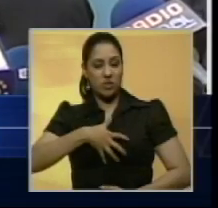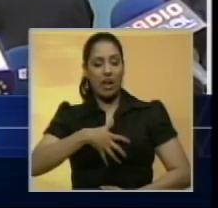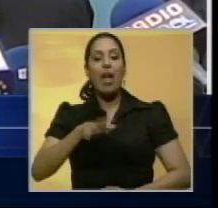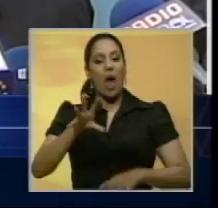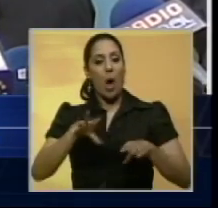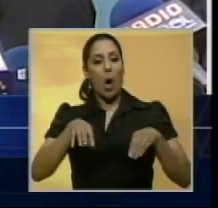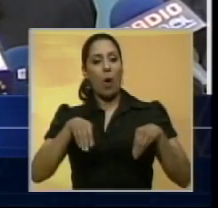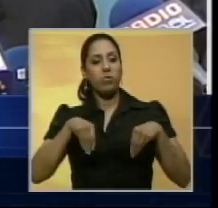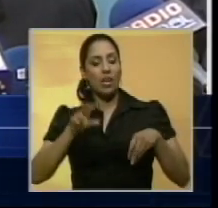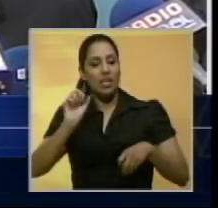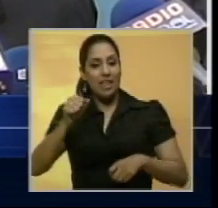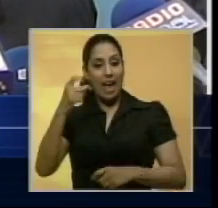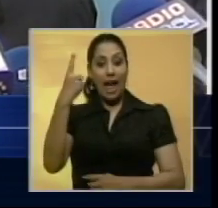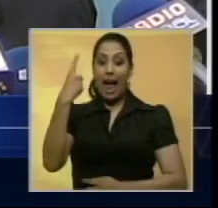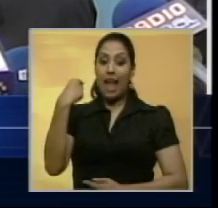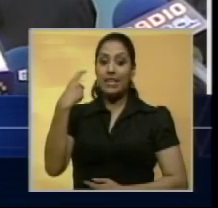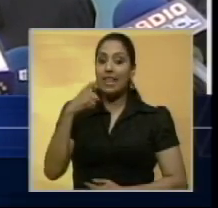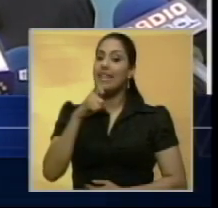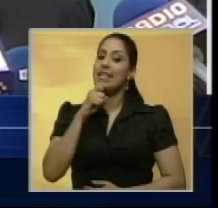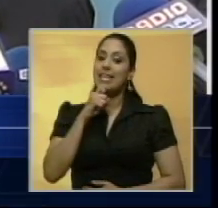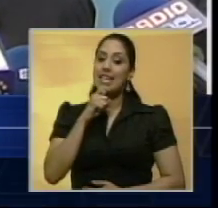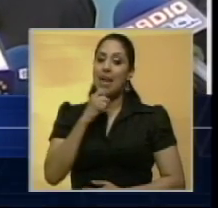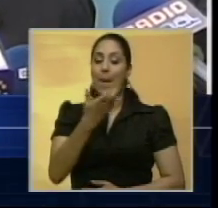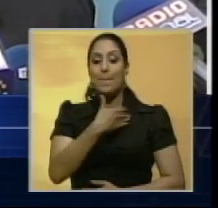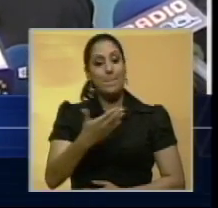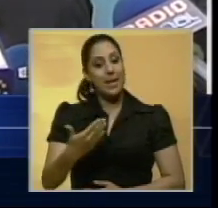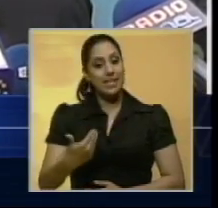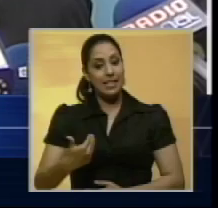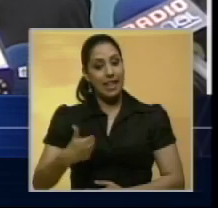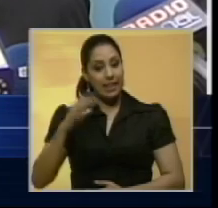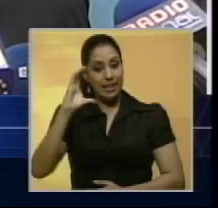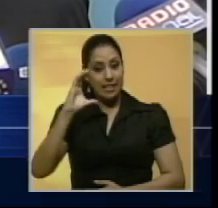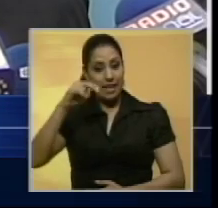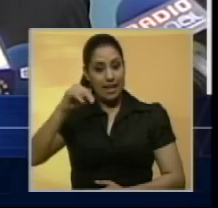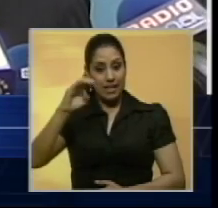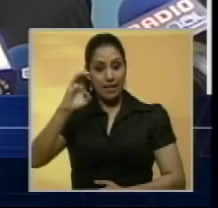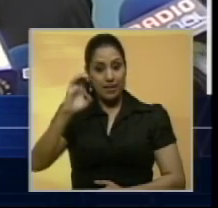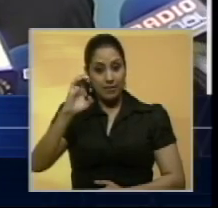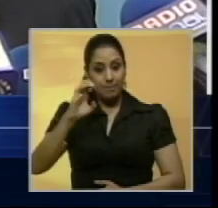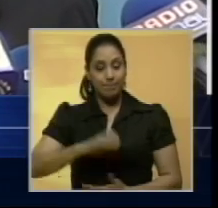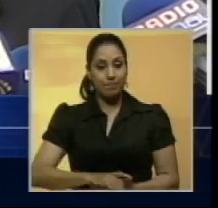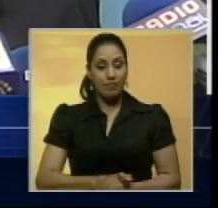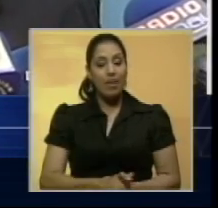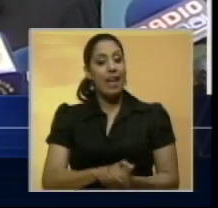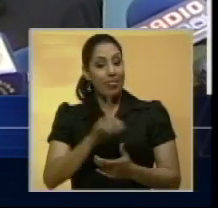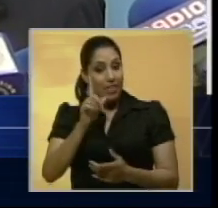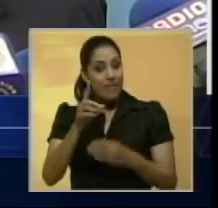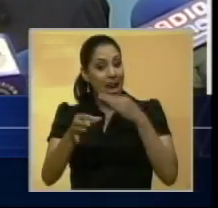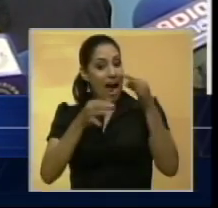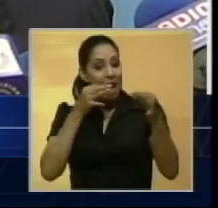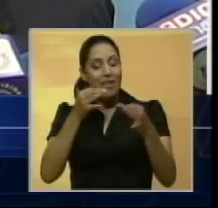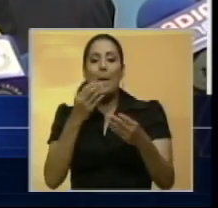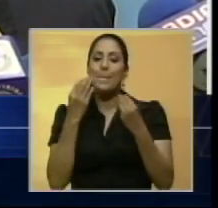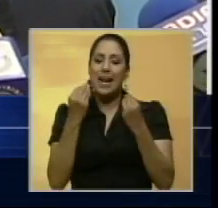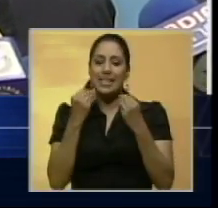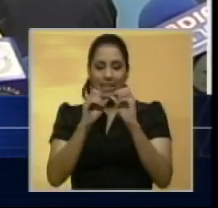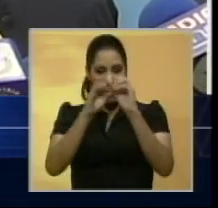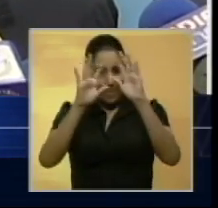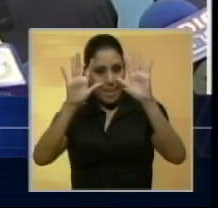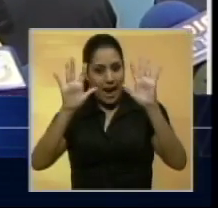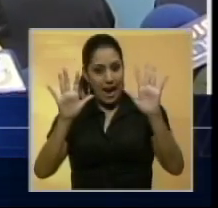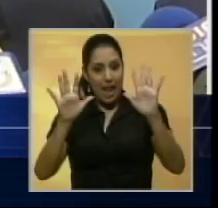que reconocerlo ayer la presidenta del Consejo Nacional Electoral. Hay que decirlo de manera bastante más